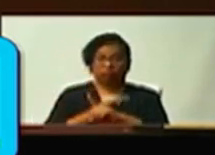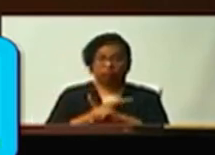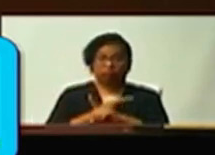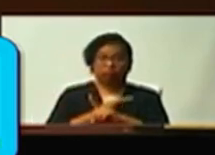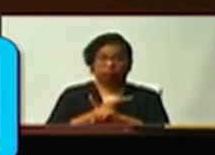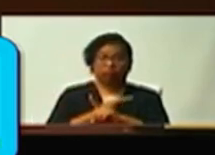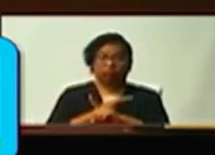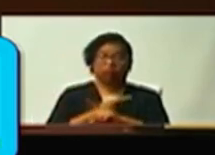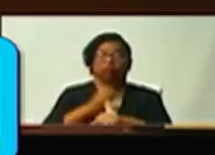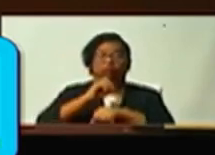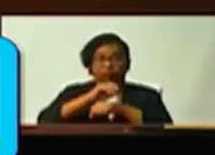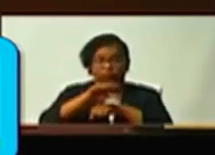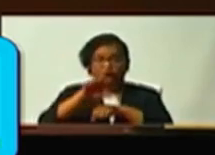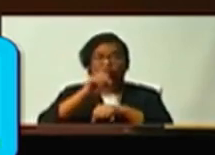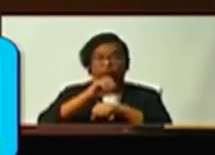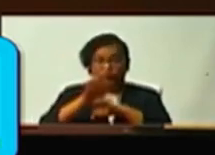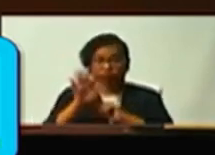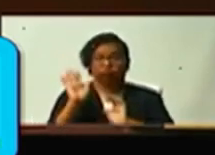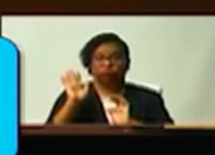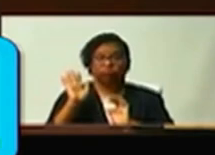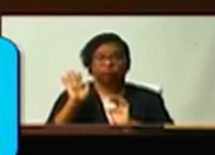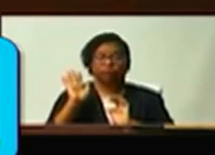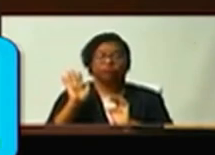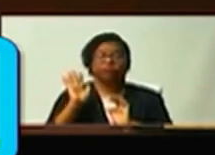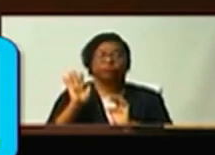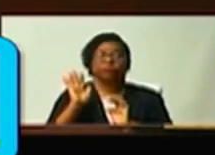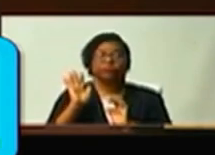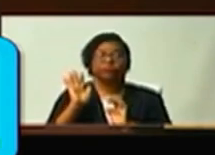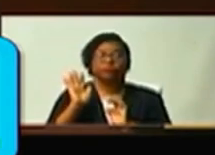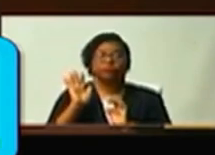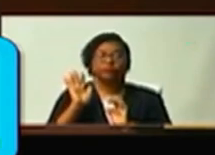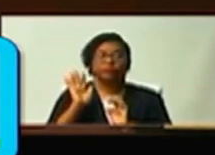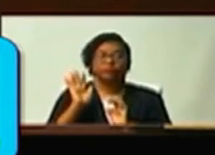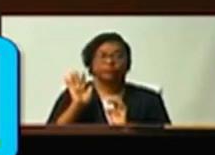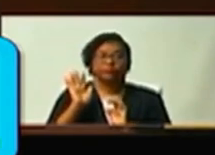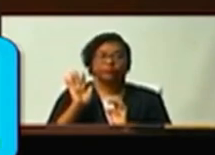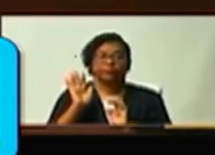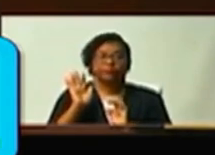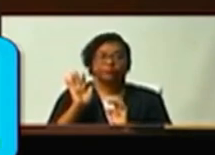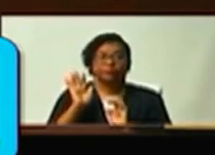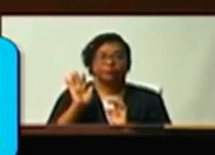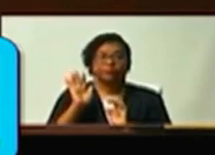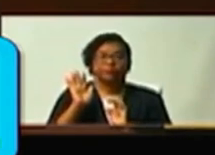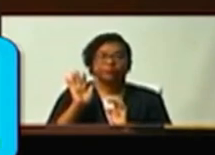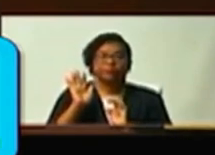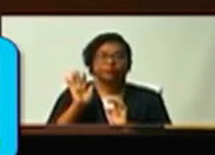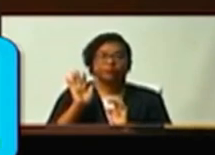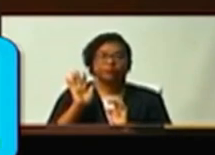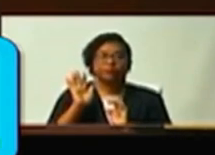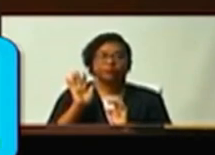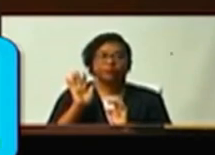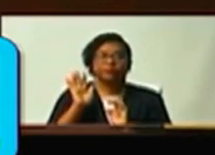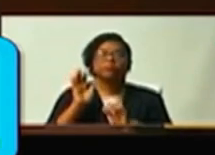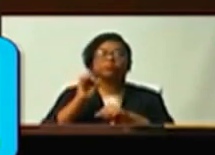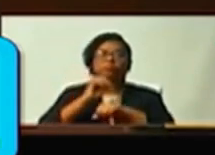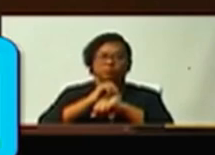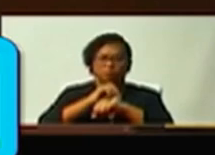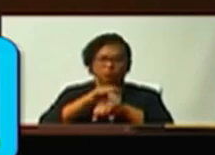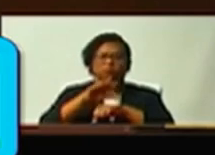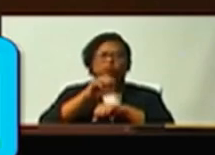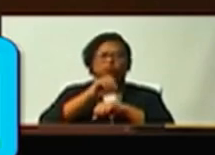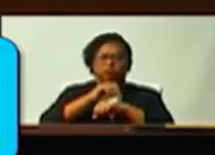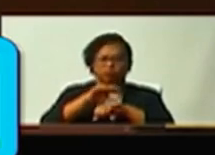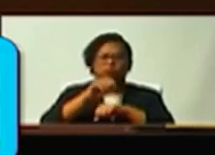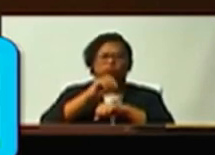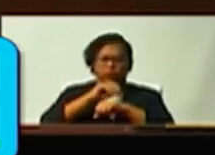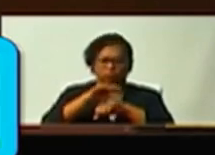tiene su soberanía en lo que le establece el reglamento y la propia constitución, pero las comisiones que están